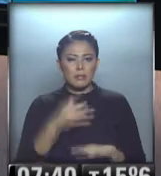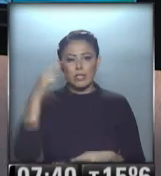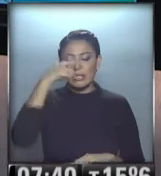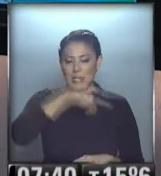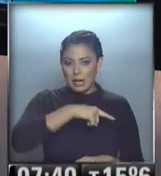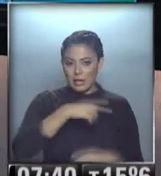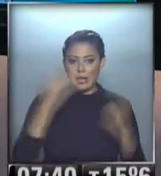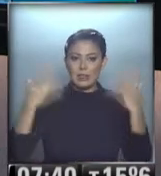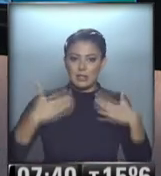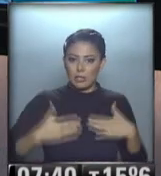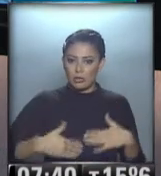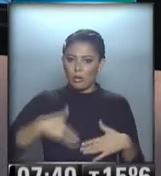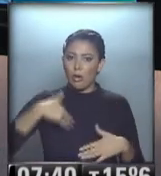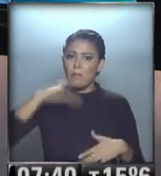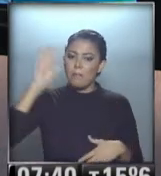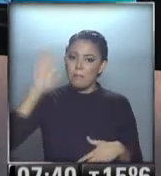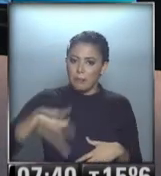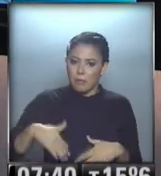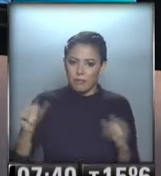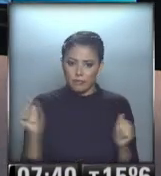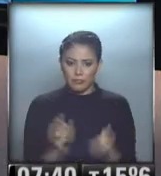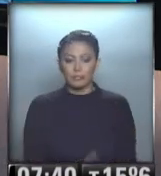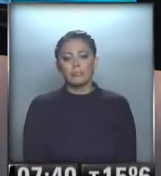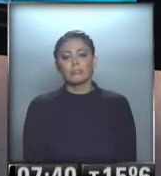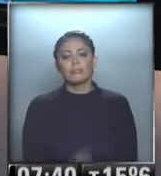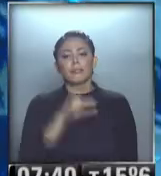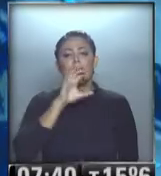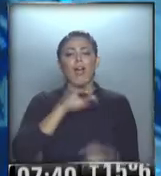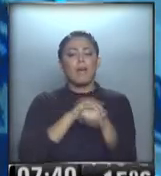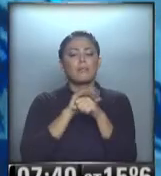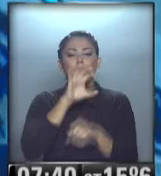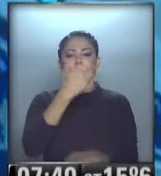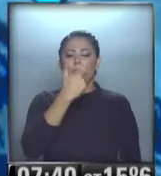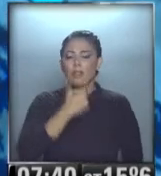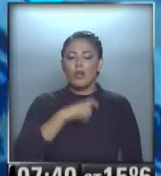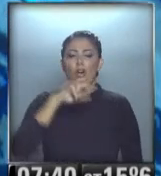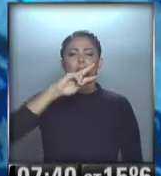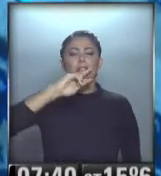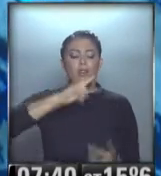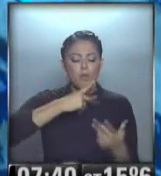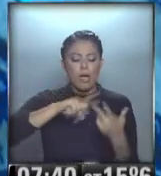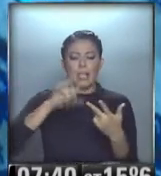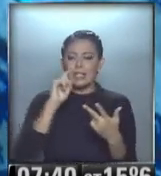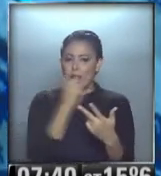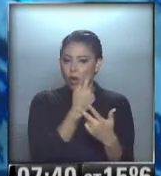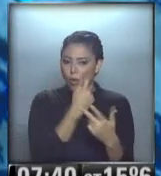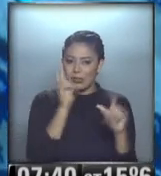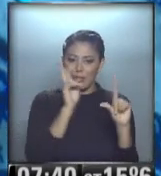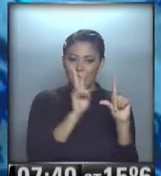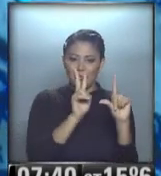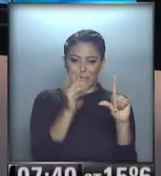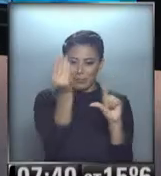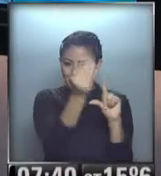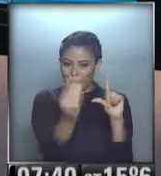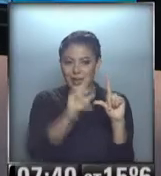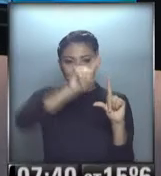y las térmicas todavía un poquito más abajo. Nuestros amigos de Cuyo, Mendoza, San Juan, San Luis, acá lo tienen marcado con